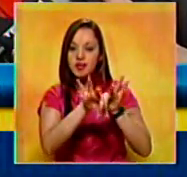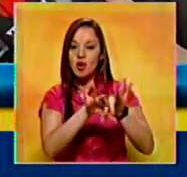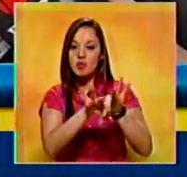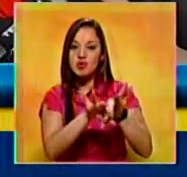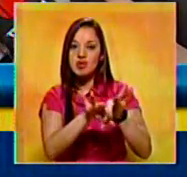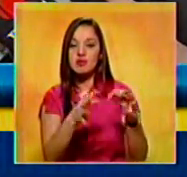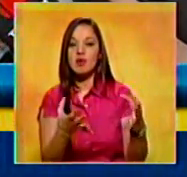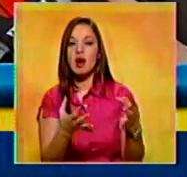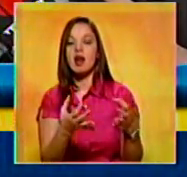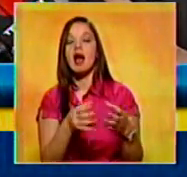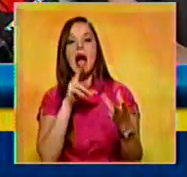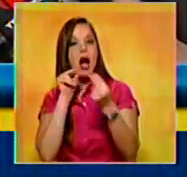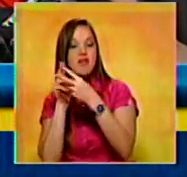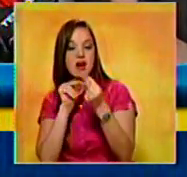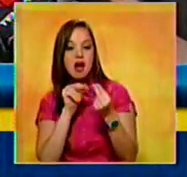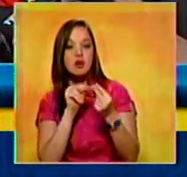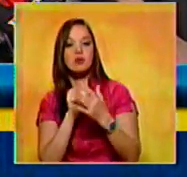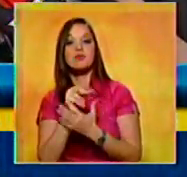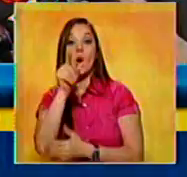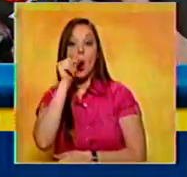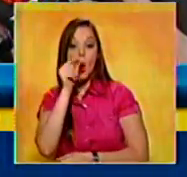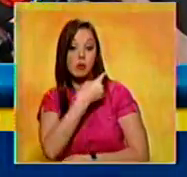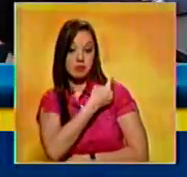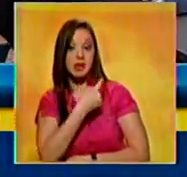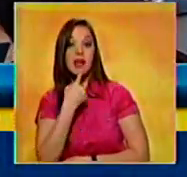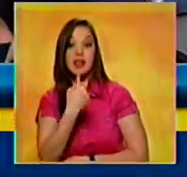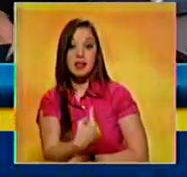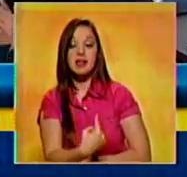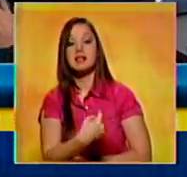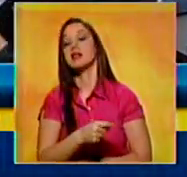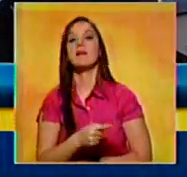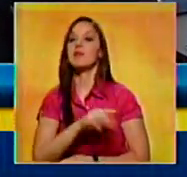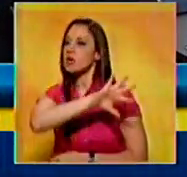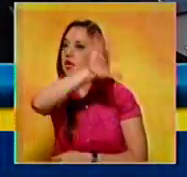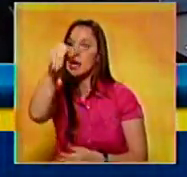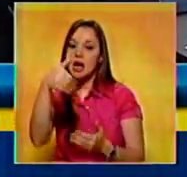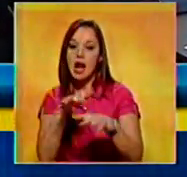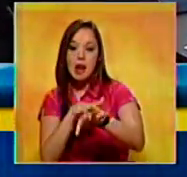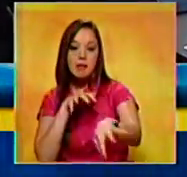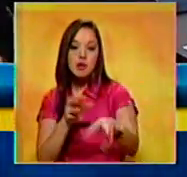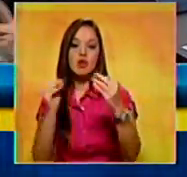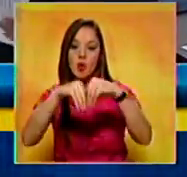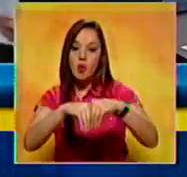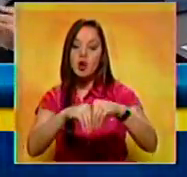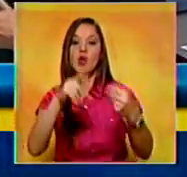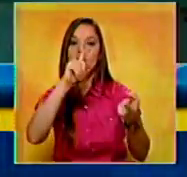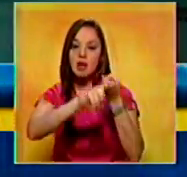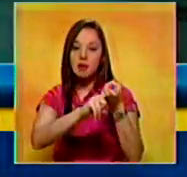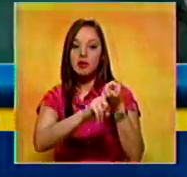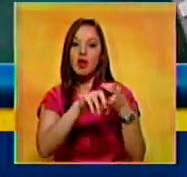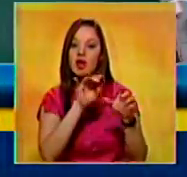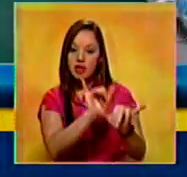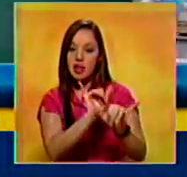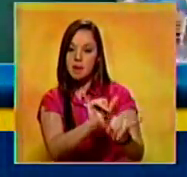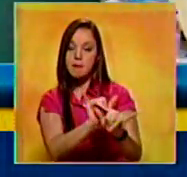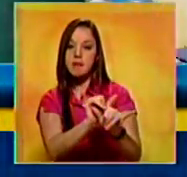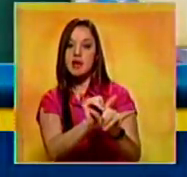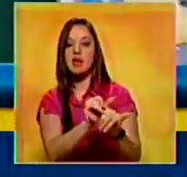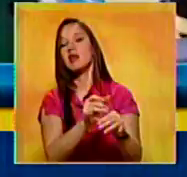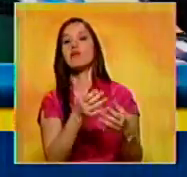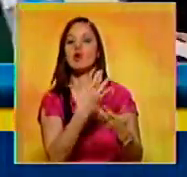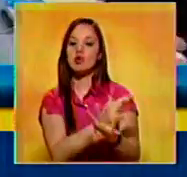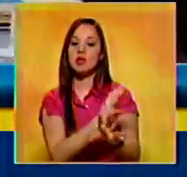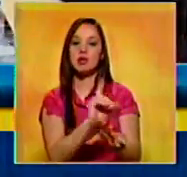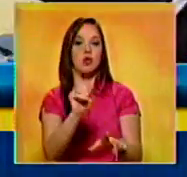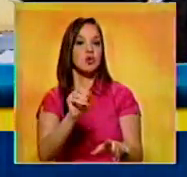en el encuentro monseñor padrón precisó que en general hubo acuerdo en considerar que el matrimonio entre personas un mismo sexo no